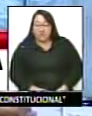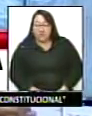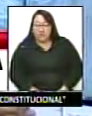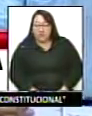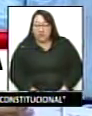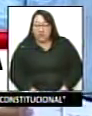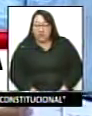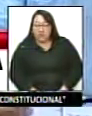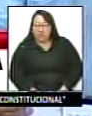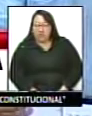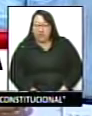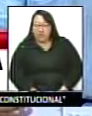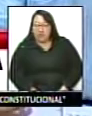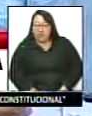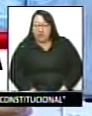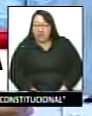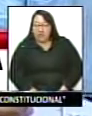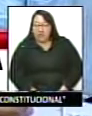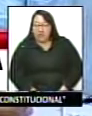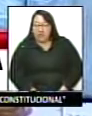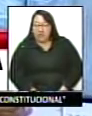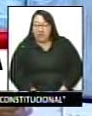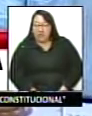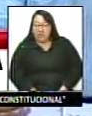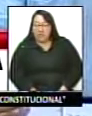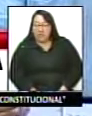la propuesta general, etcétera. Entonces,